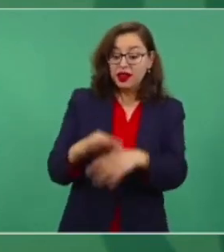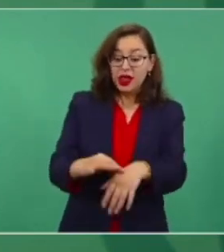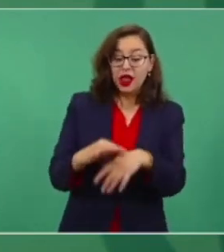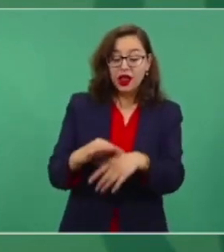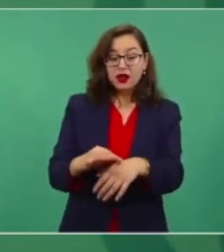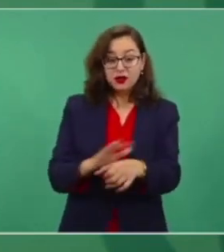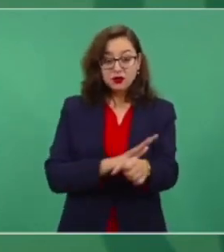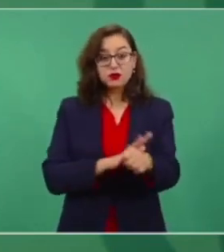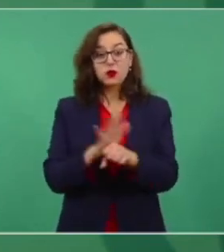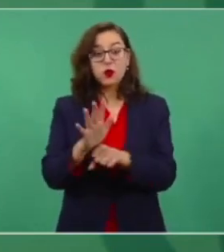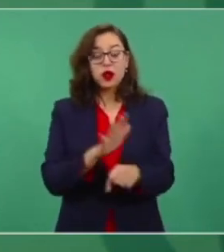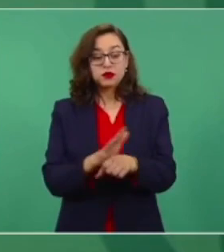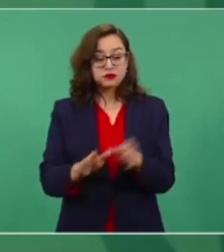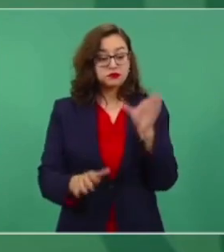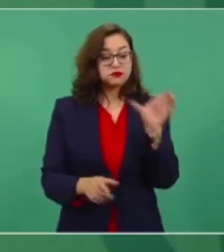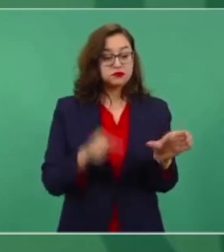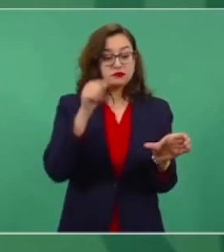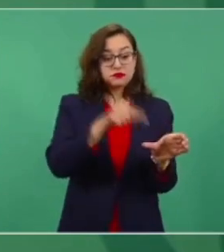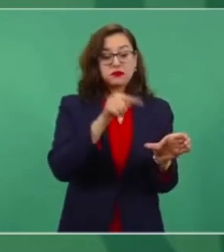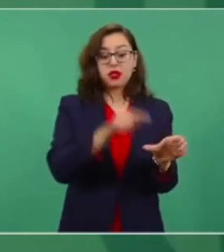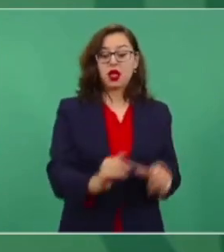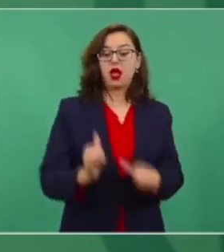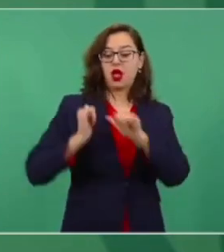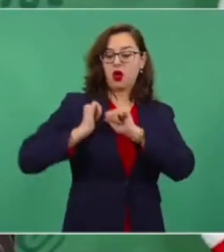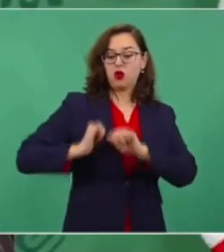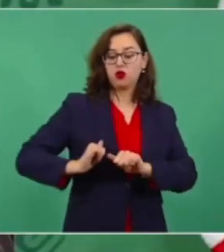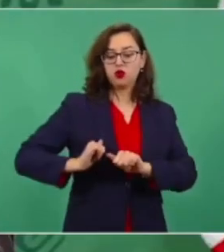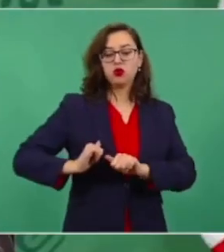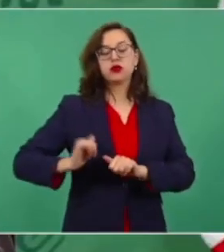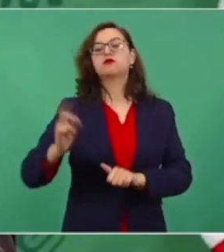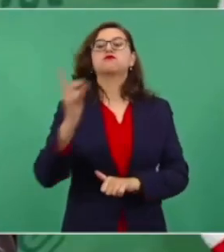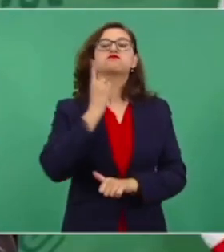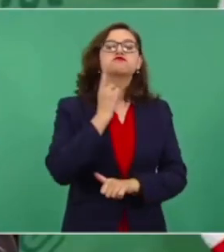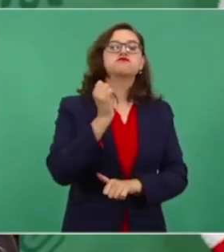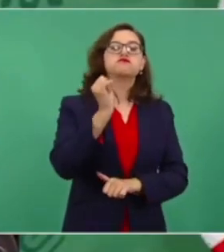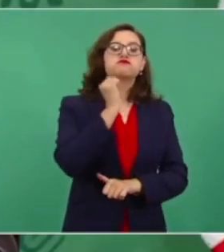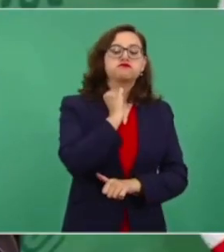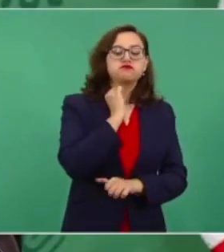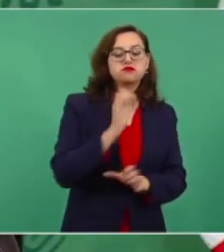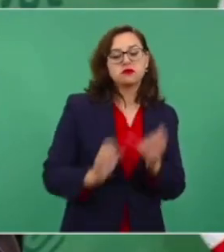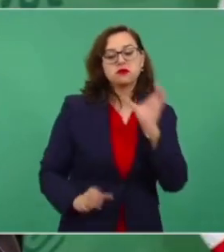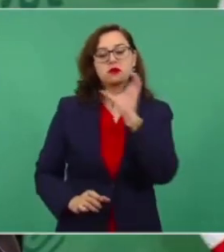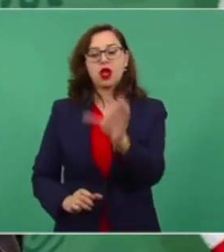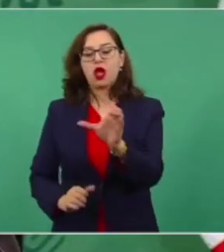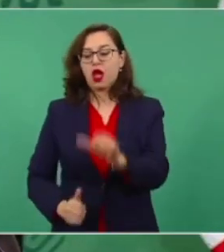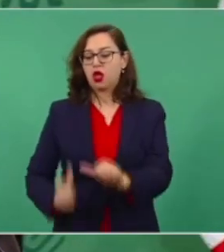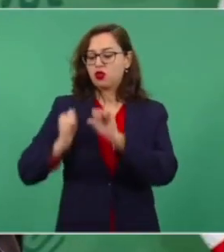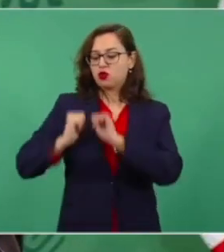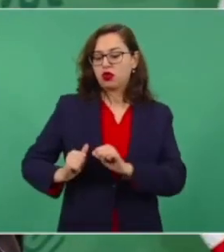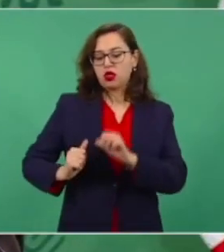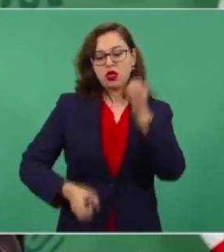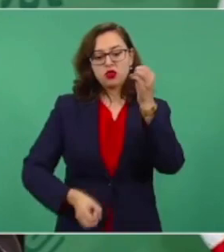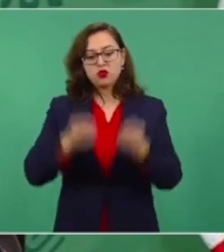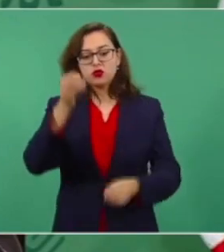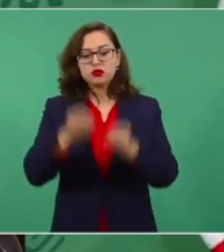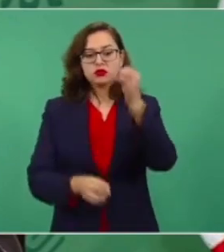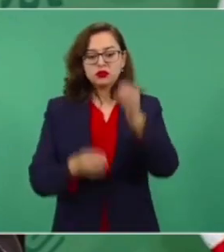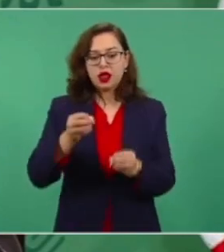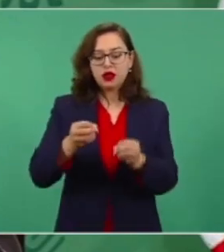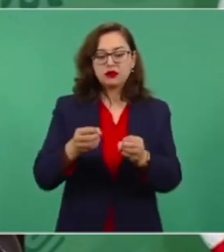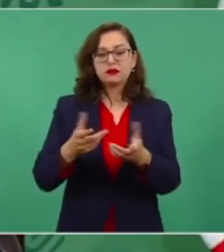poderes legislativo, judicial, eran apéndice, estaban subordinados.